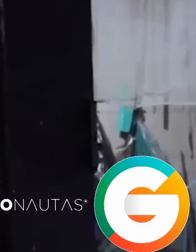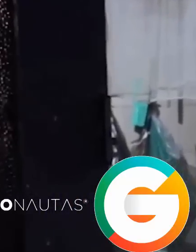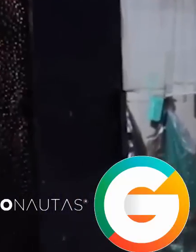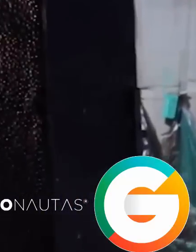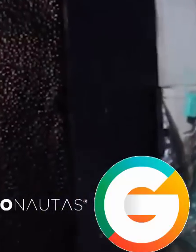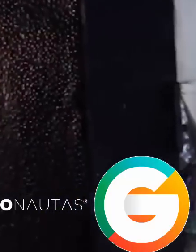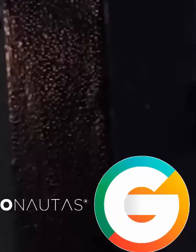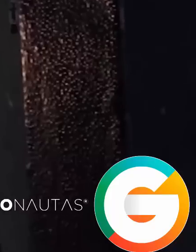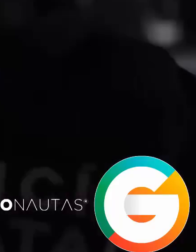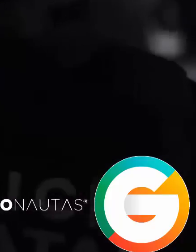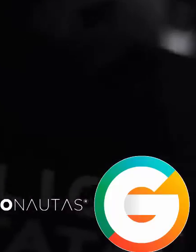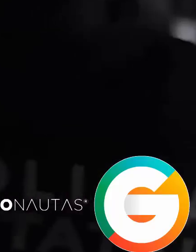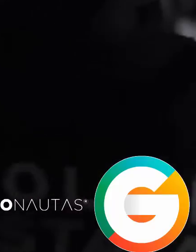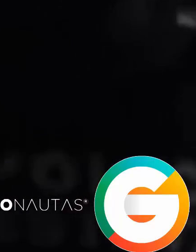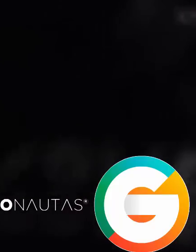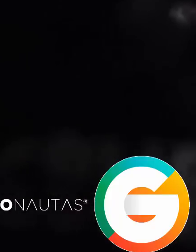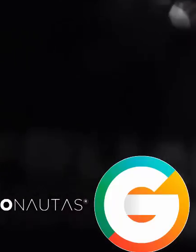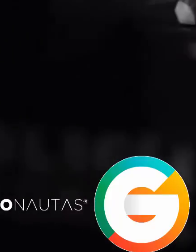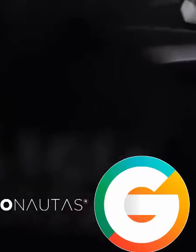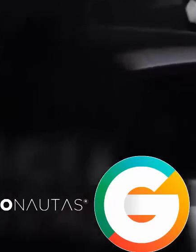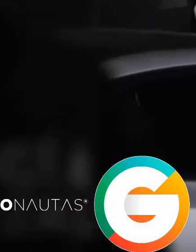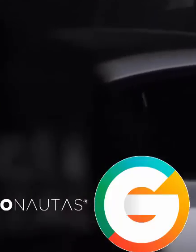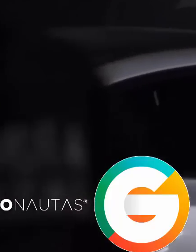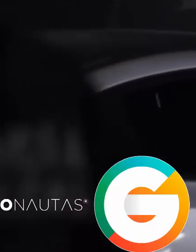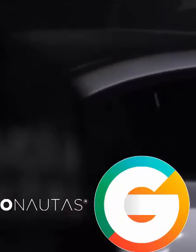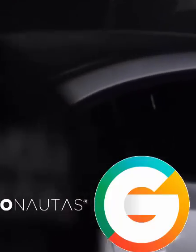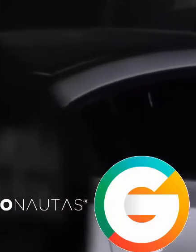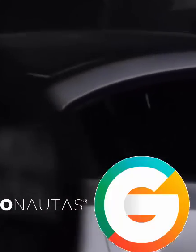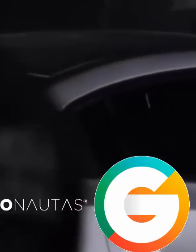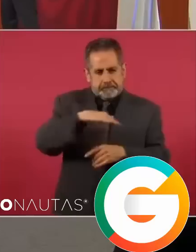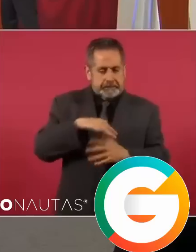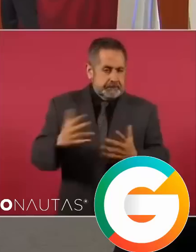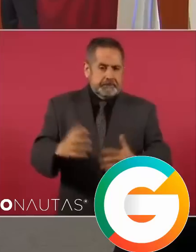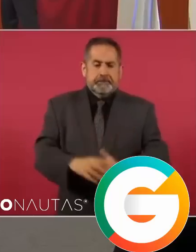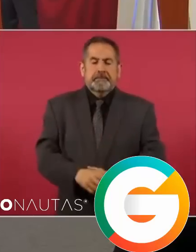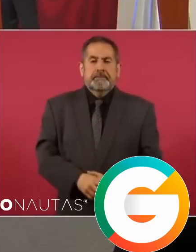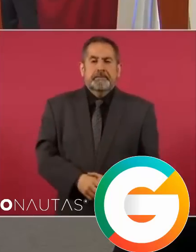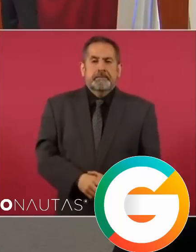durante la conferencia matutina del presidente López Obrador.